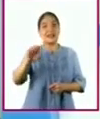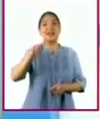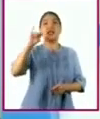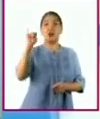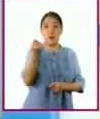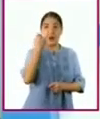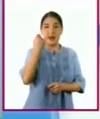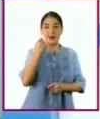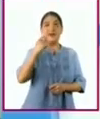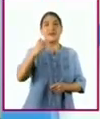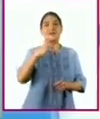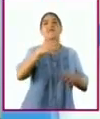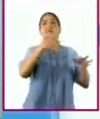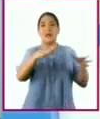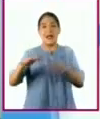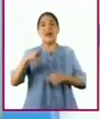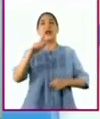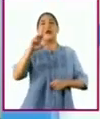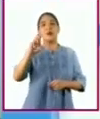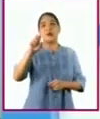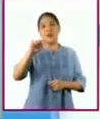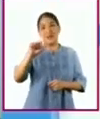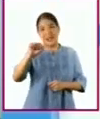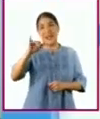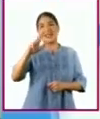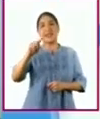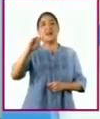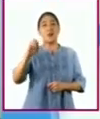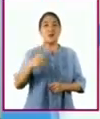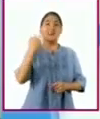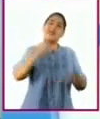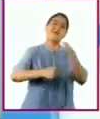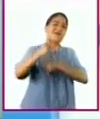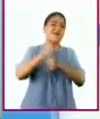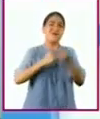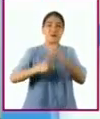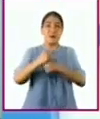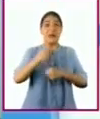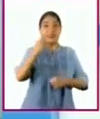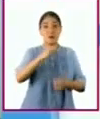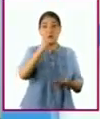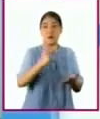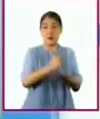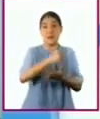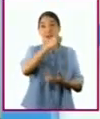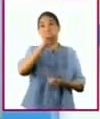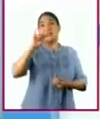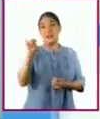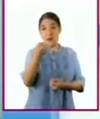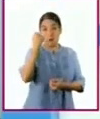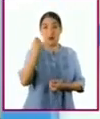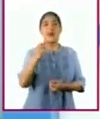Tijuana y Playas de Rosarito. Desde hace muchos años, la ciudad de Tijuana ha sido considerada